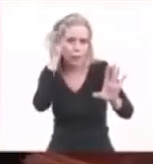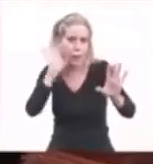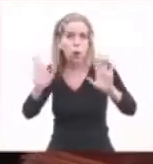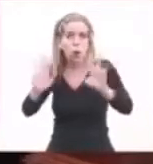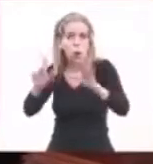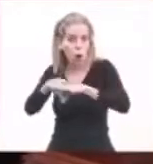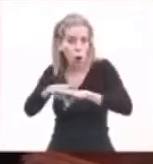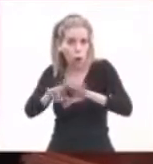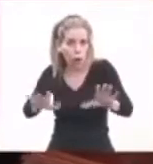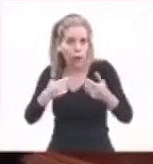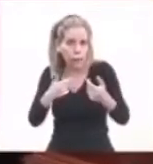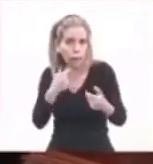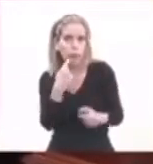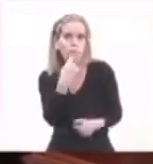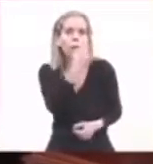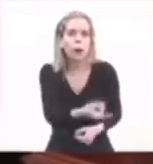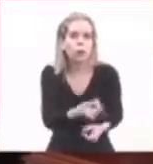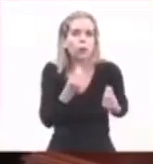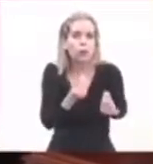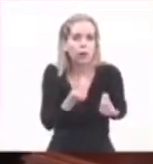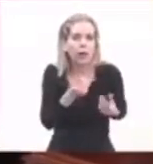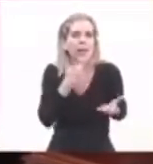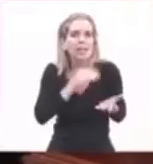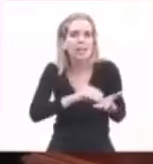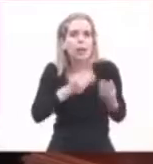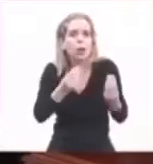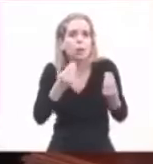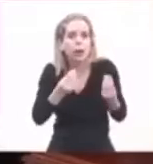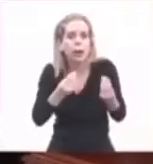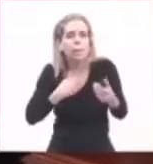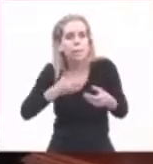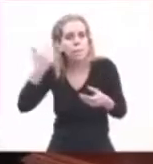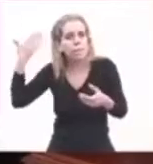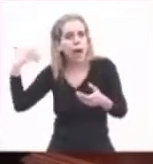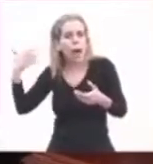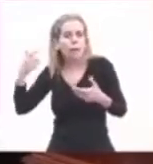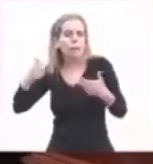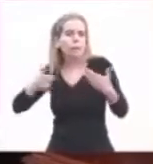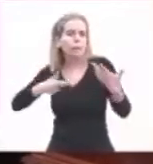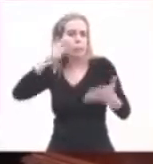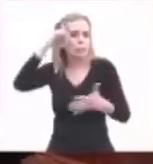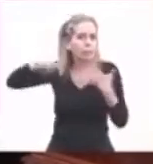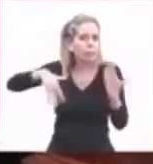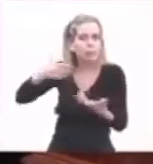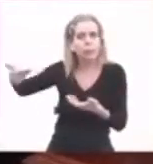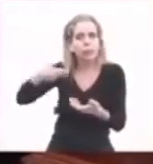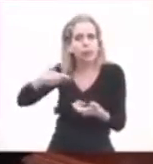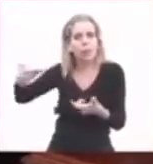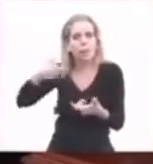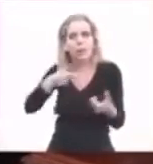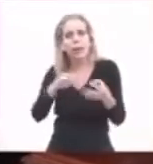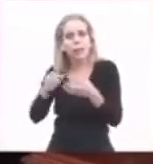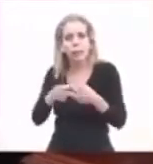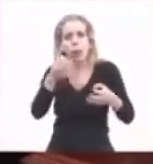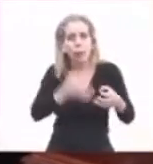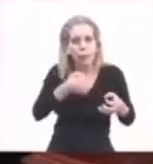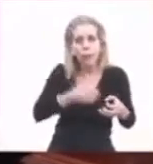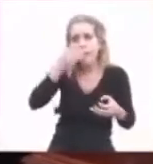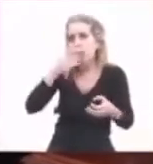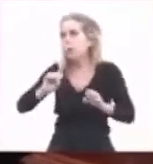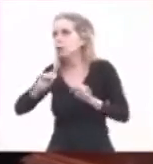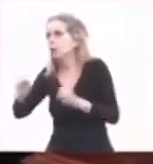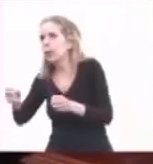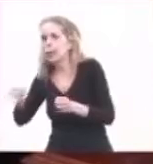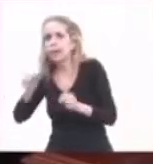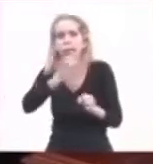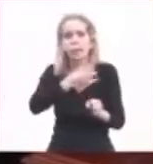perdón. No, le pregunto, sí. ¿Sabe por qué, senador? Porque como hubo muchas vueltas que pidieron sesión especial, después dijeron que no la querían,